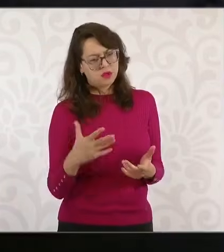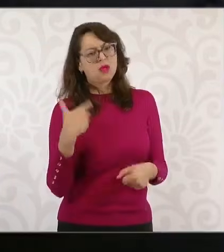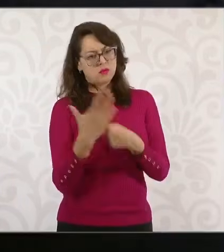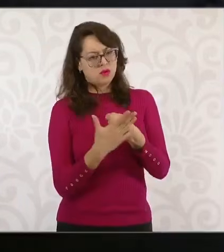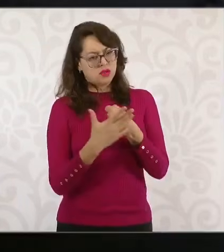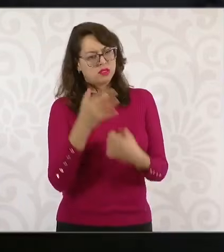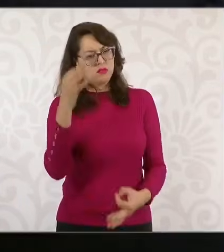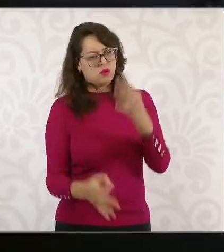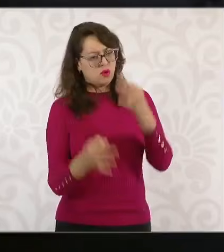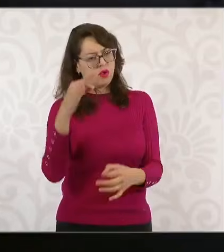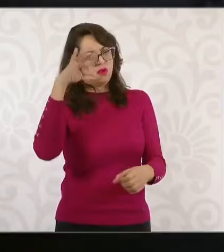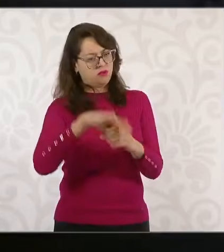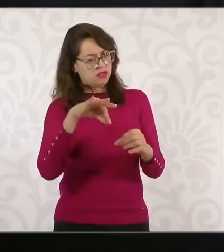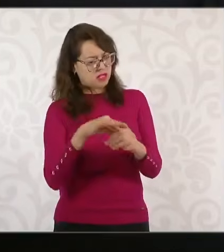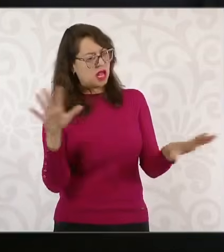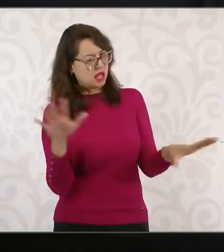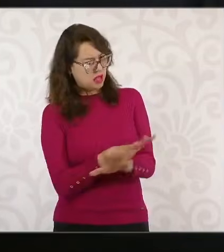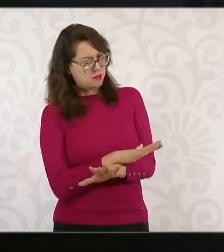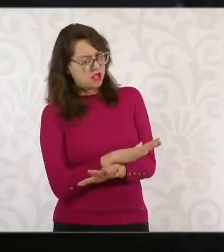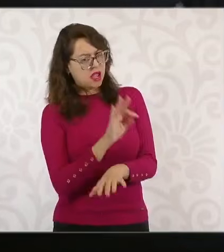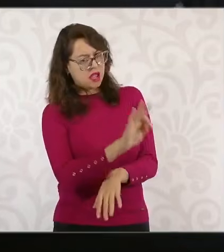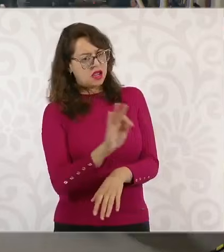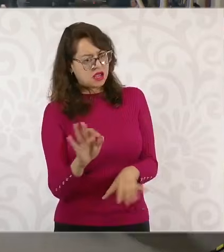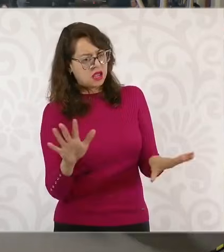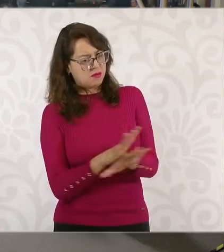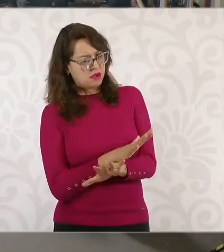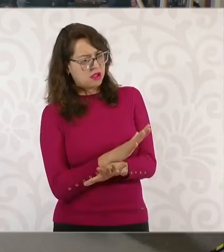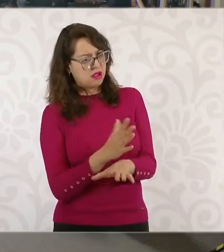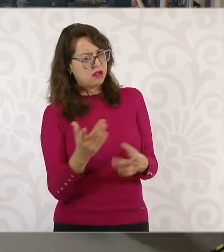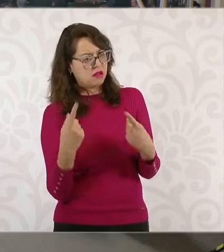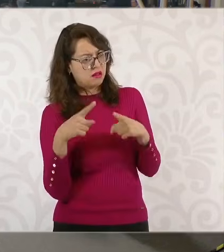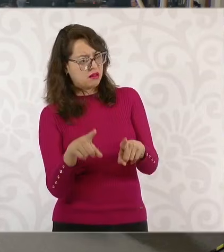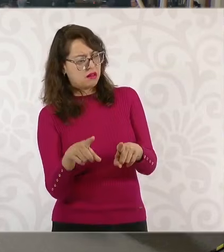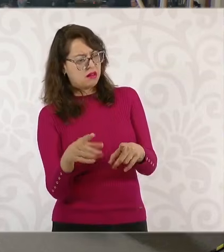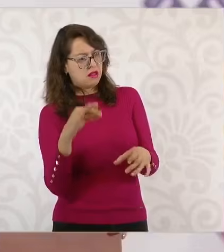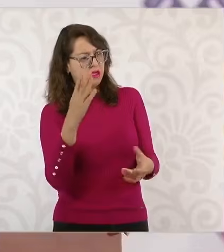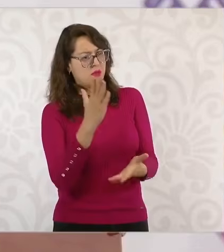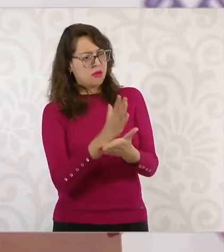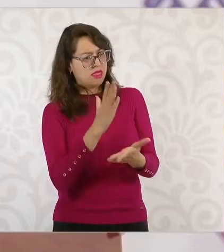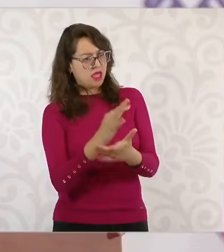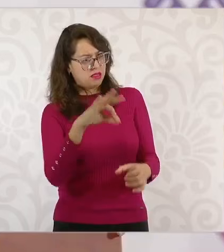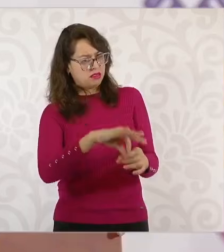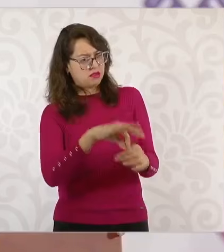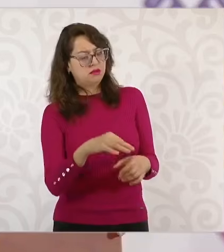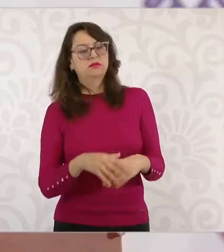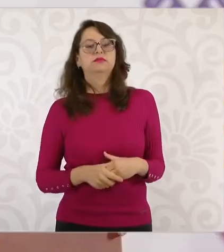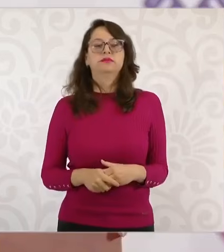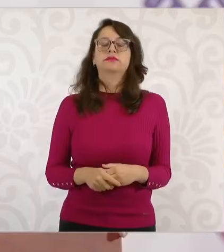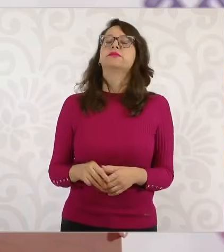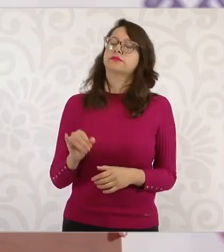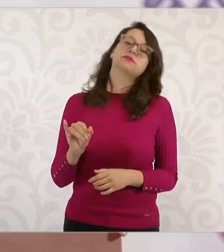Judicial. Sí, lo estamos pensando, estamos viendo. Para que no coincidan con las elecciones estamos todavía intermedias. evaluando